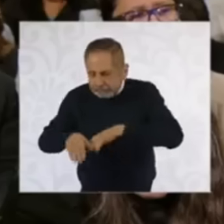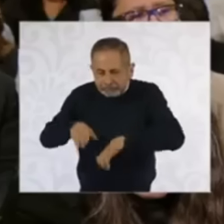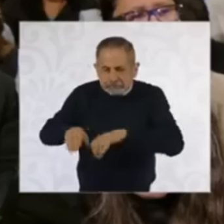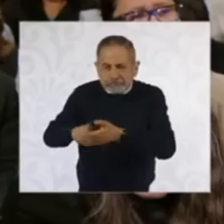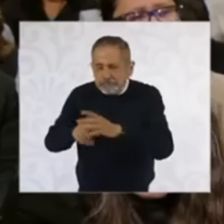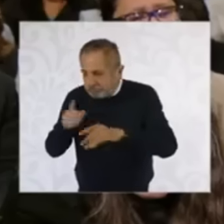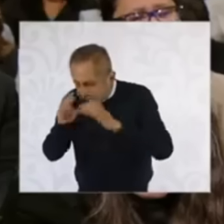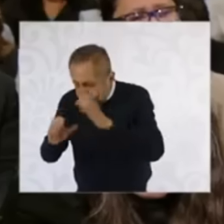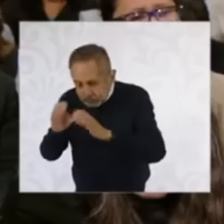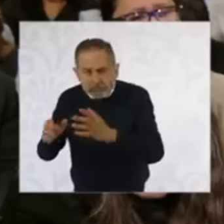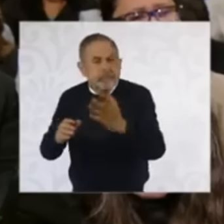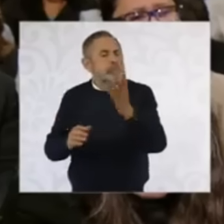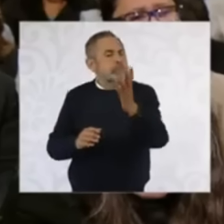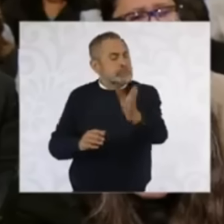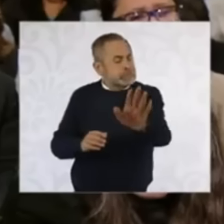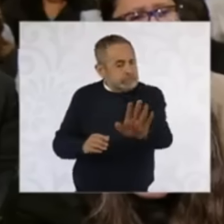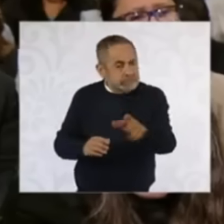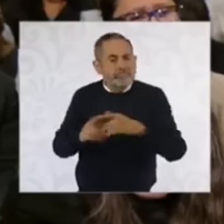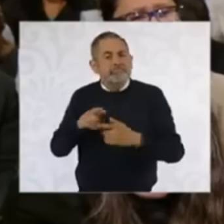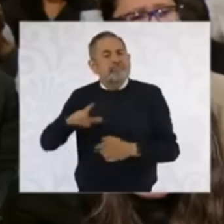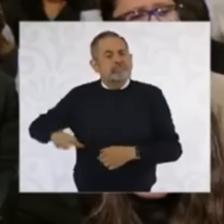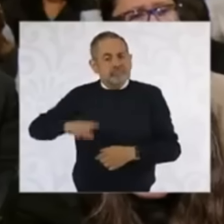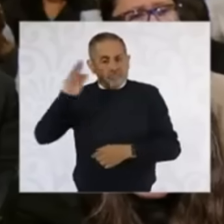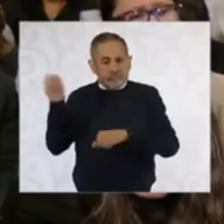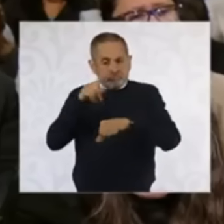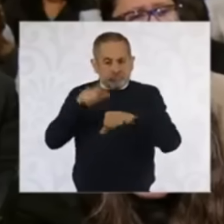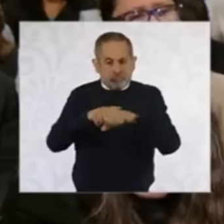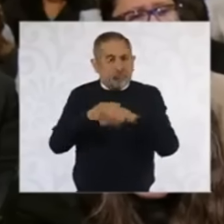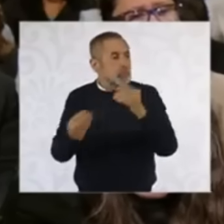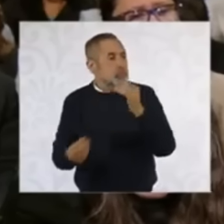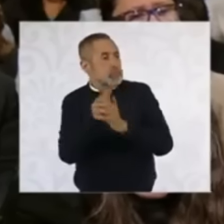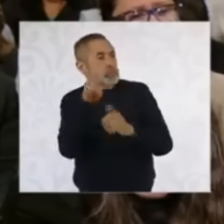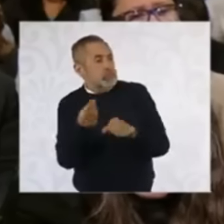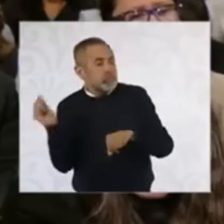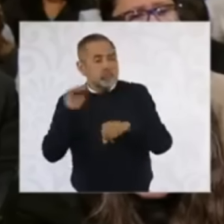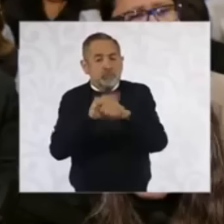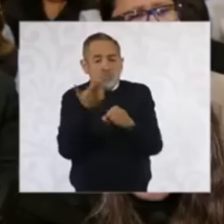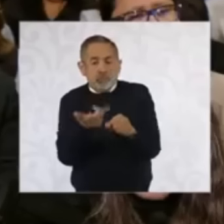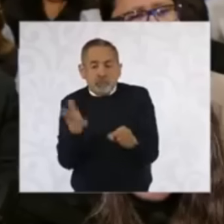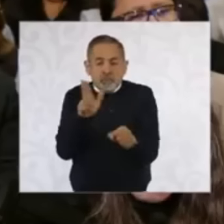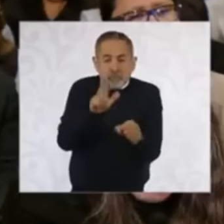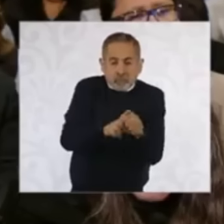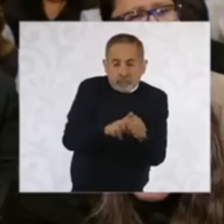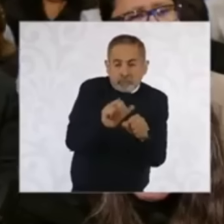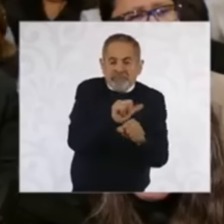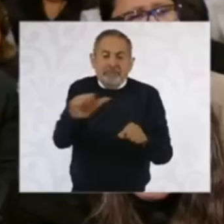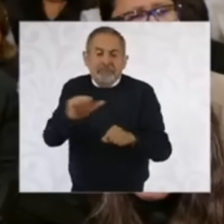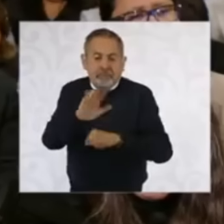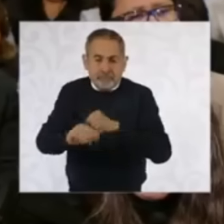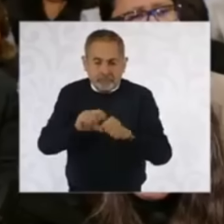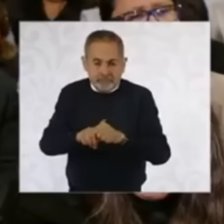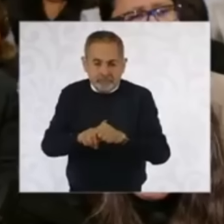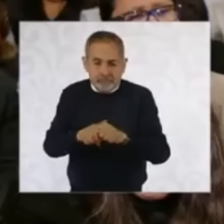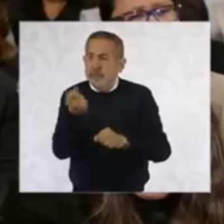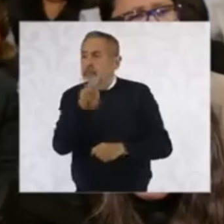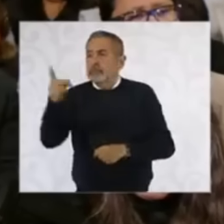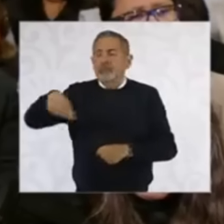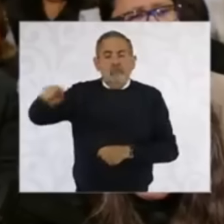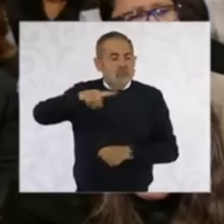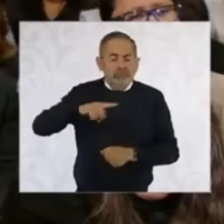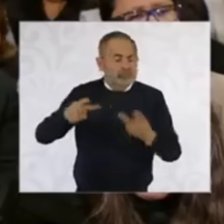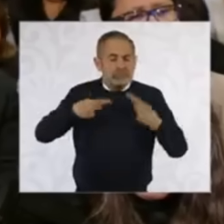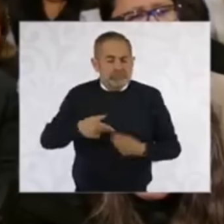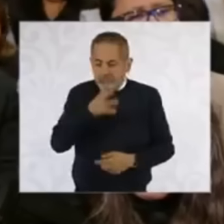del Gobierno Federal para crear de clínicas veterinarias para para los mexicanos que no pueden pagar estas consultas que